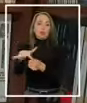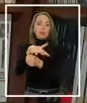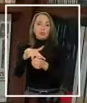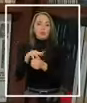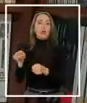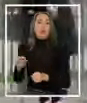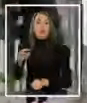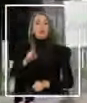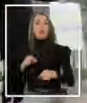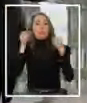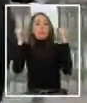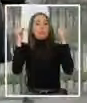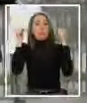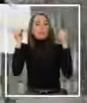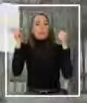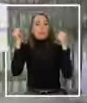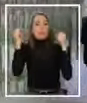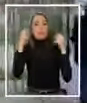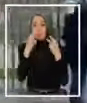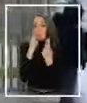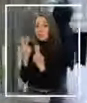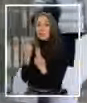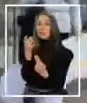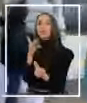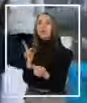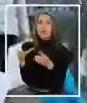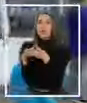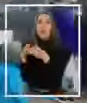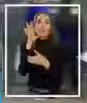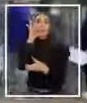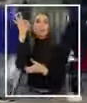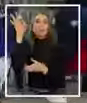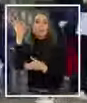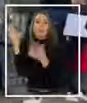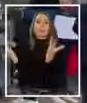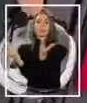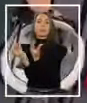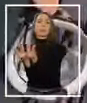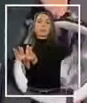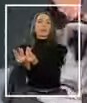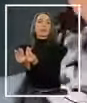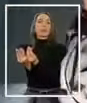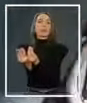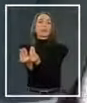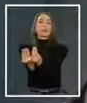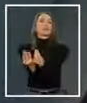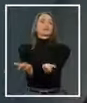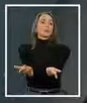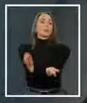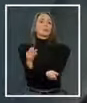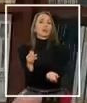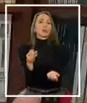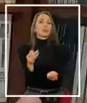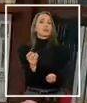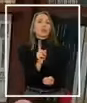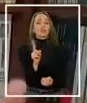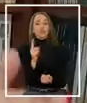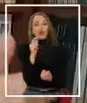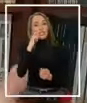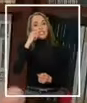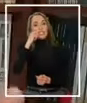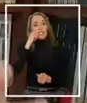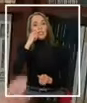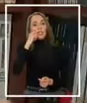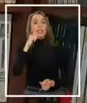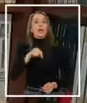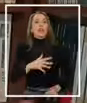esta manifestación es representativa solo de una élite, de un grupo muy minoritario, y por supuesto que no es expresión de